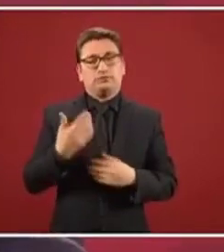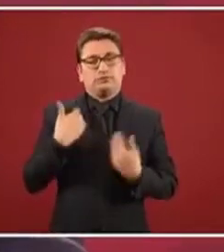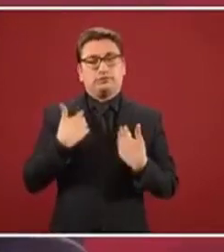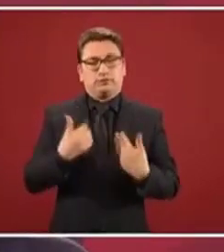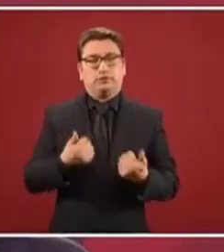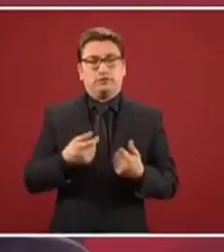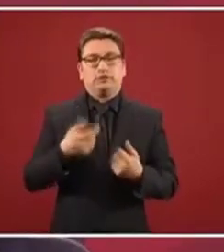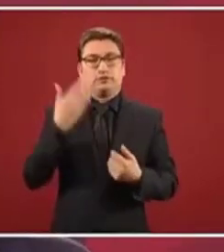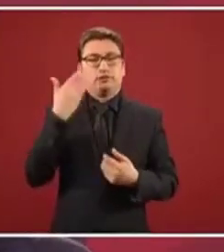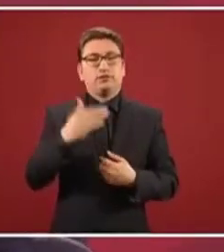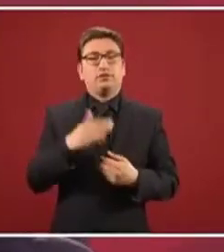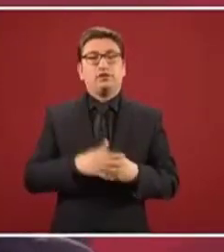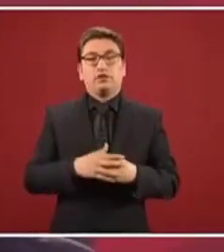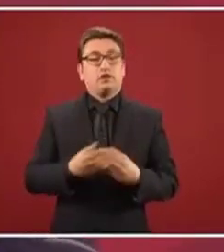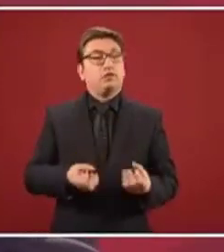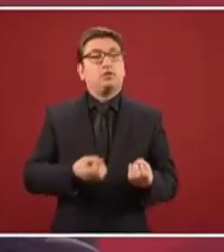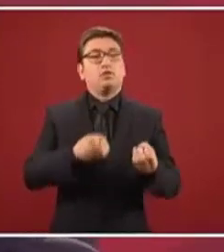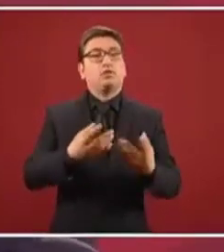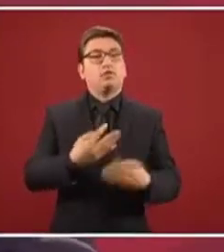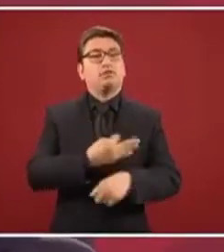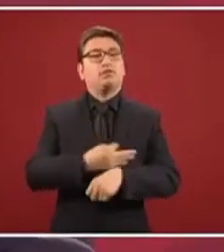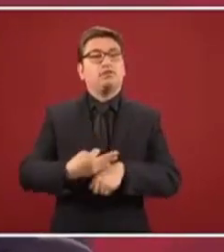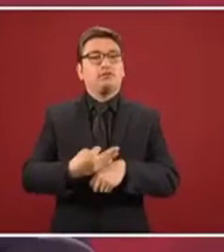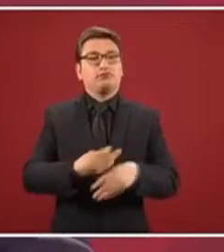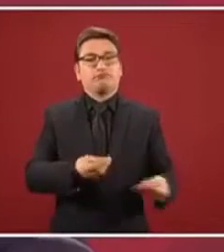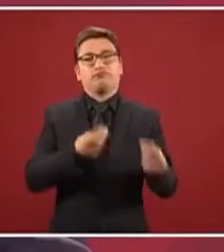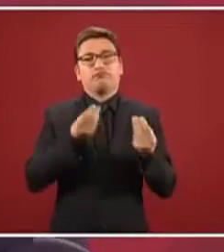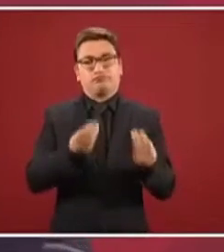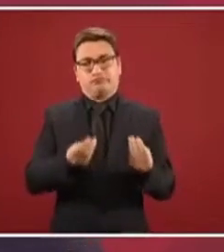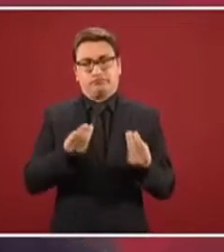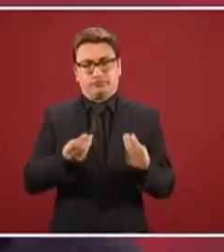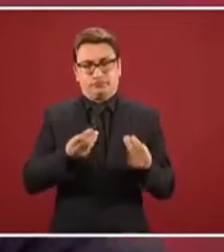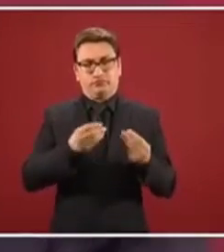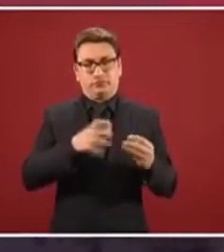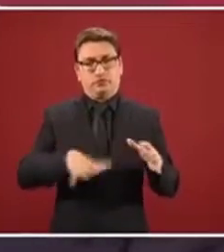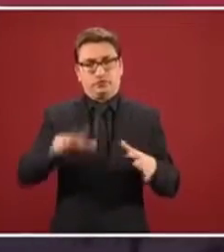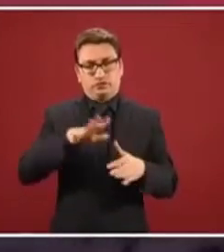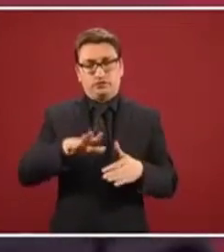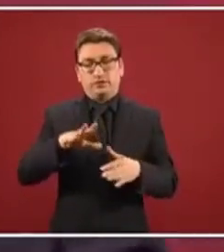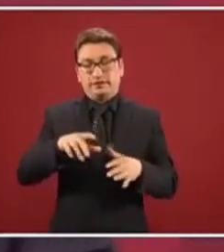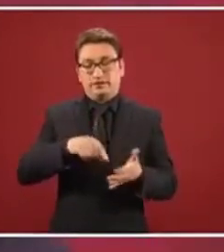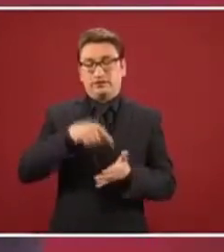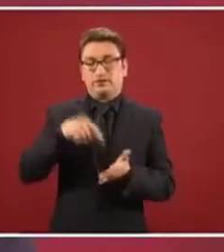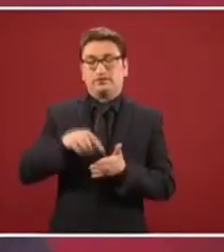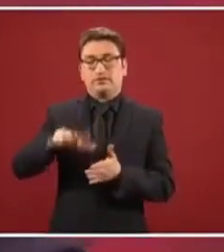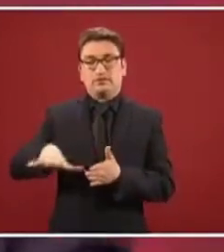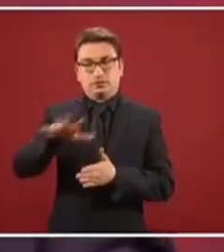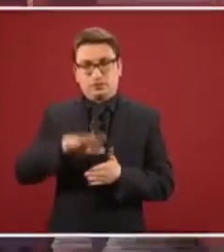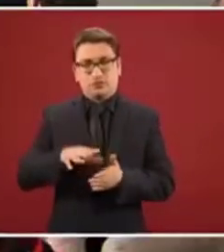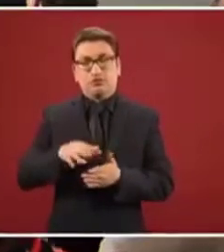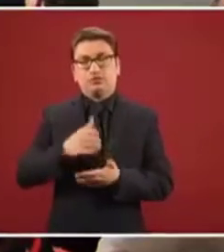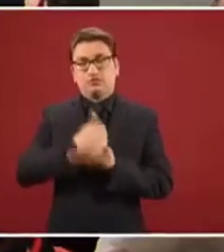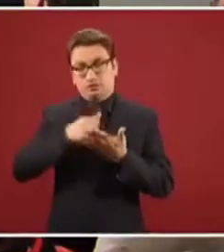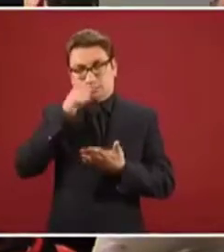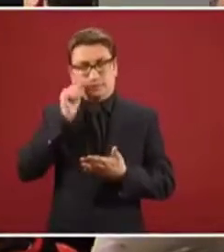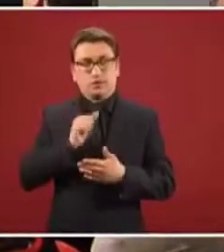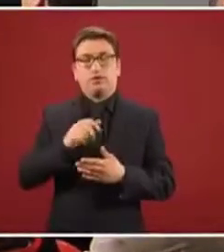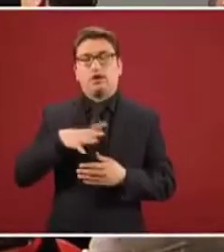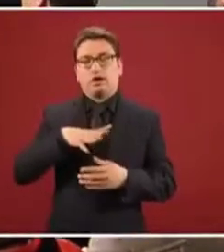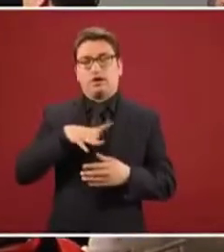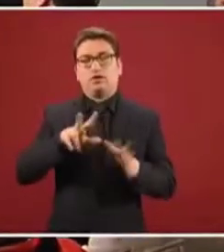el número de familias es muy alto. En el caso del Centro Integrador de Juárez, tenemos alrededor de